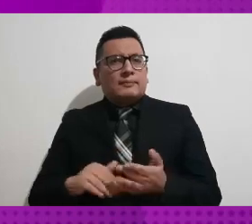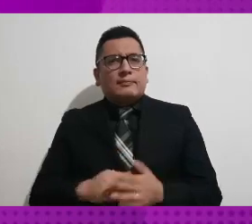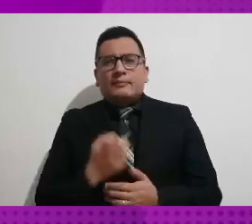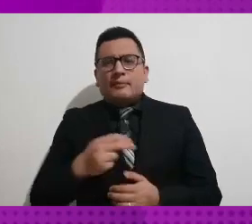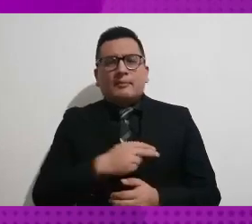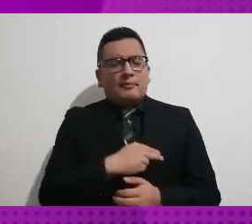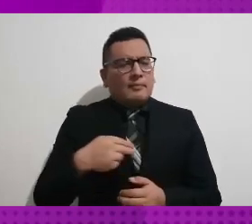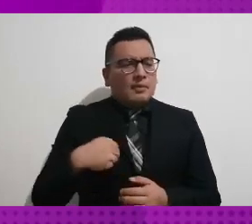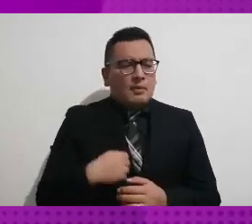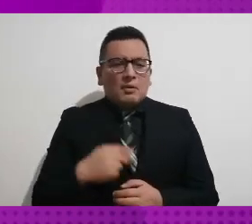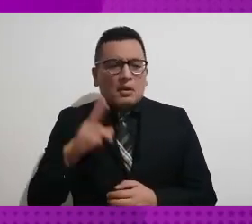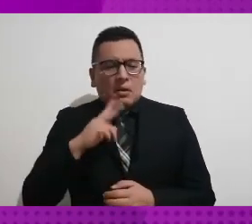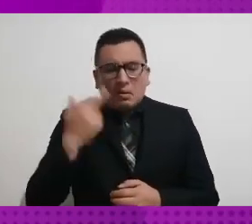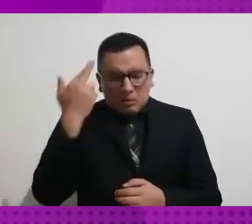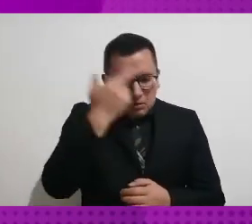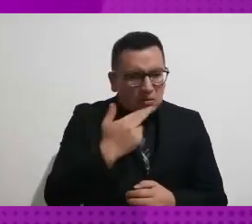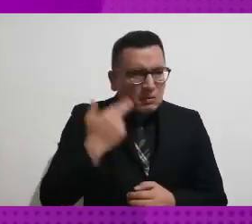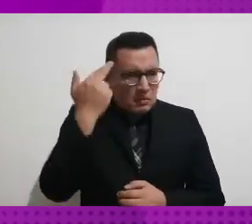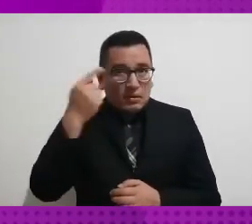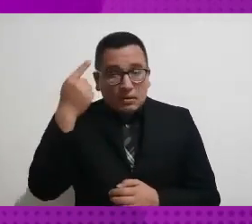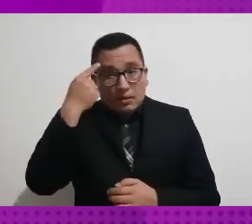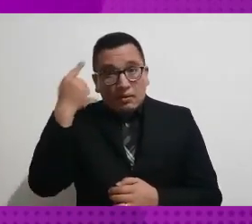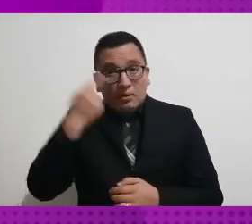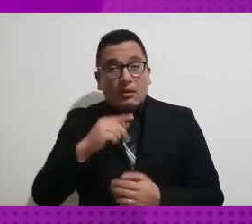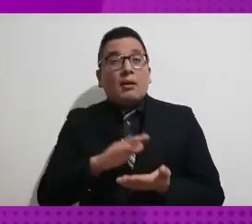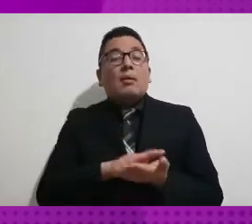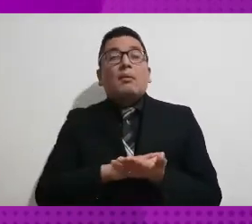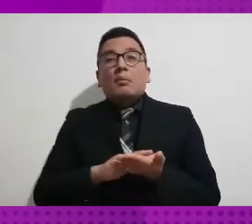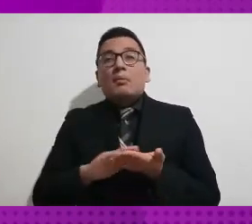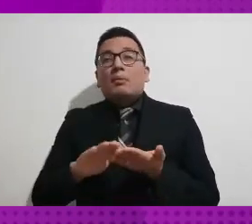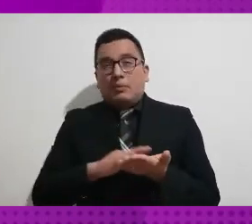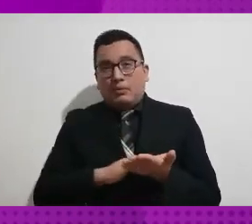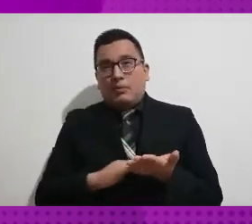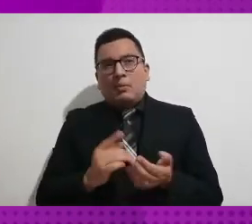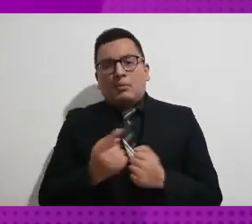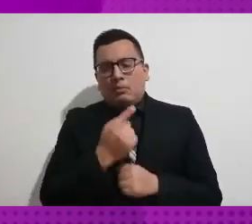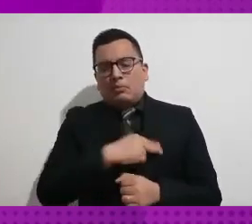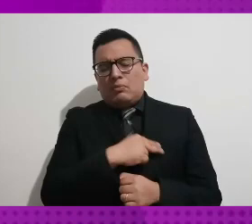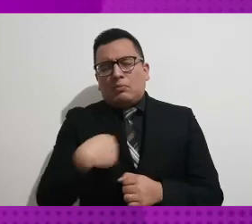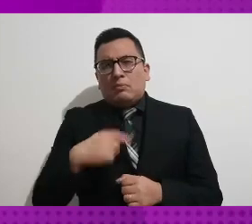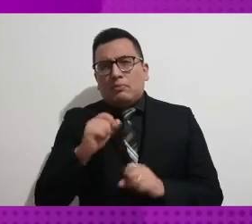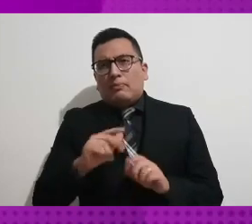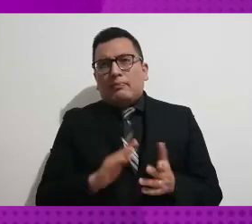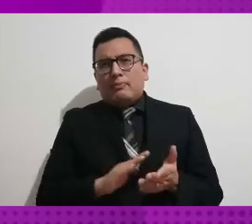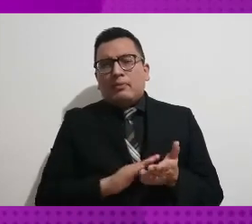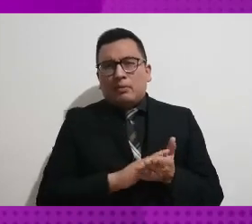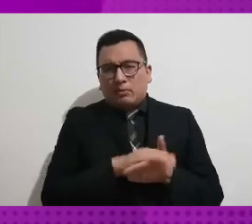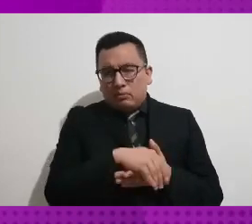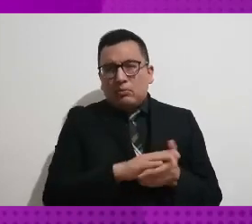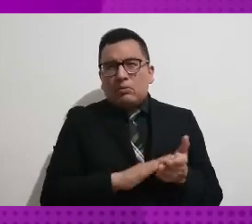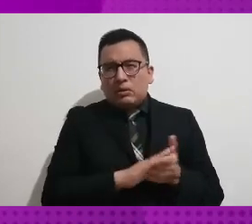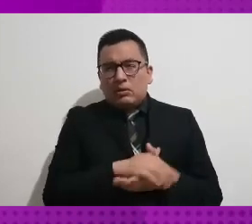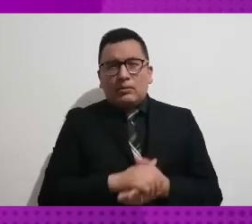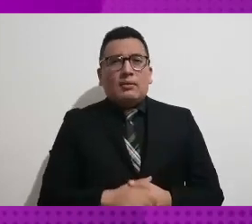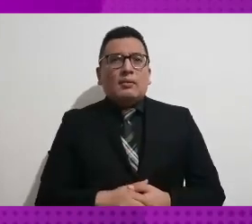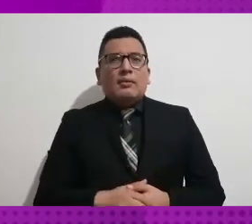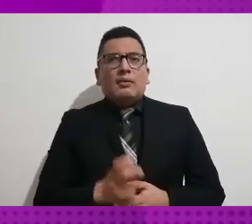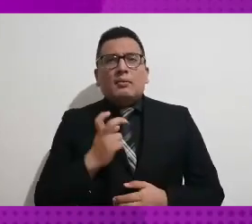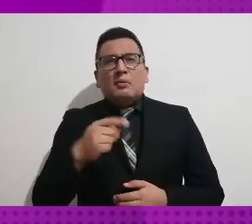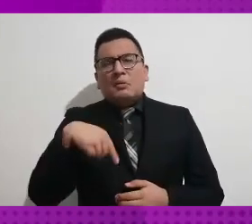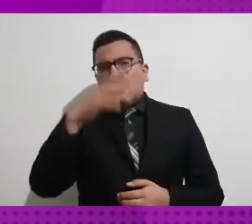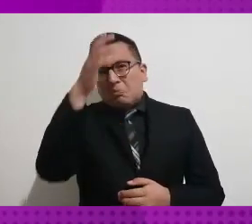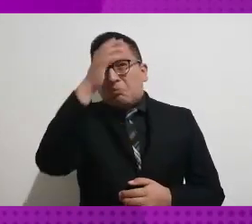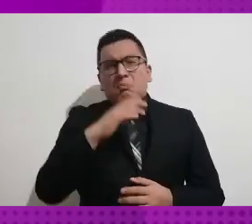Canirá, con Secretaría de Turismo, haciendo menús, porque imprimimos en braille, haciendo menús de todo